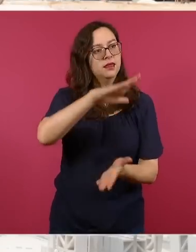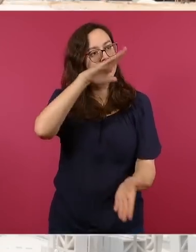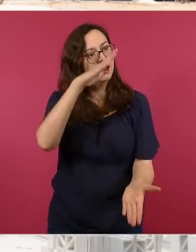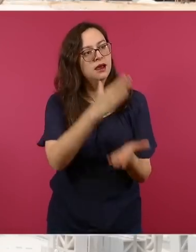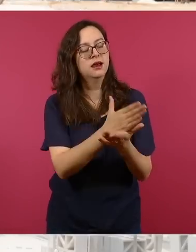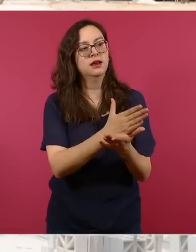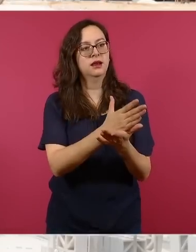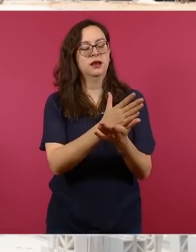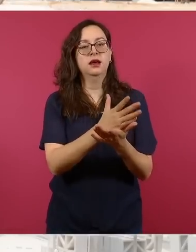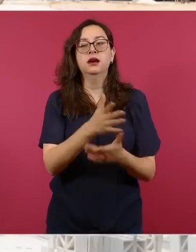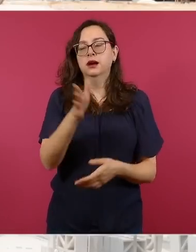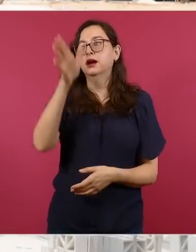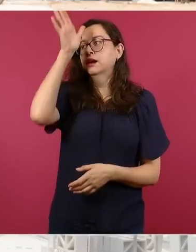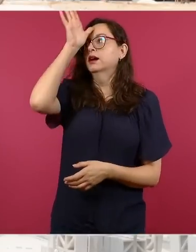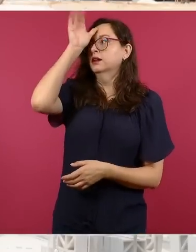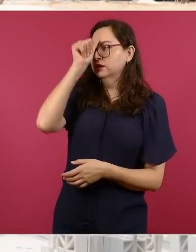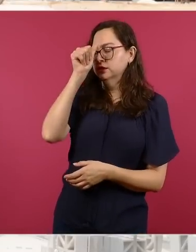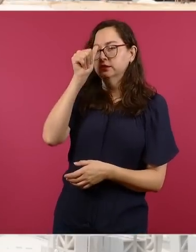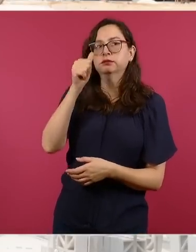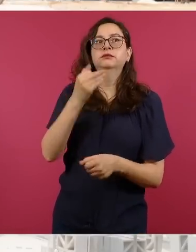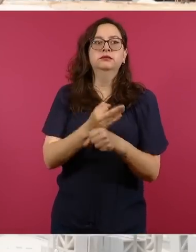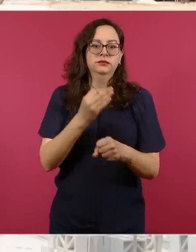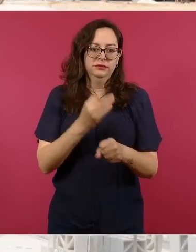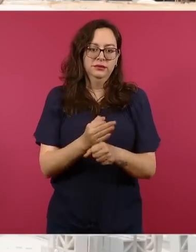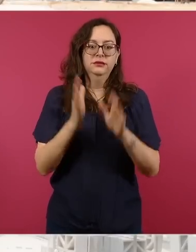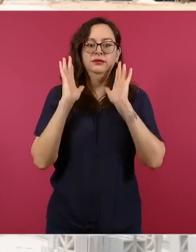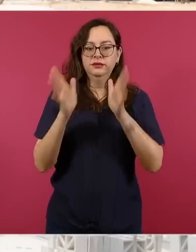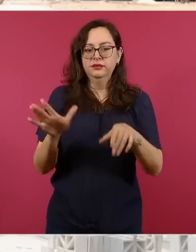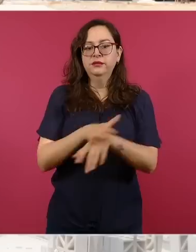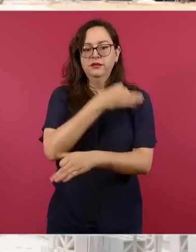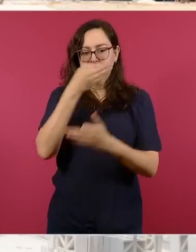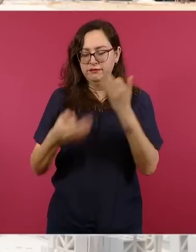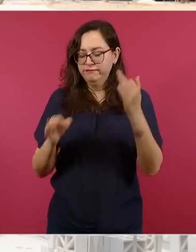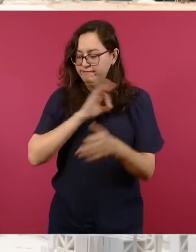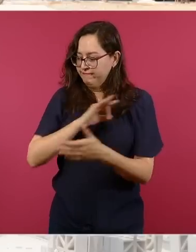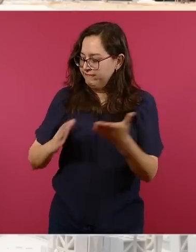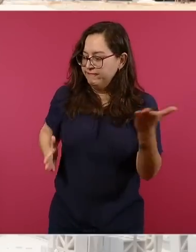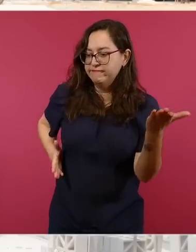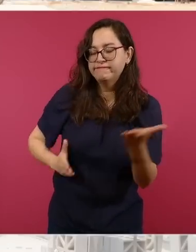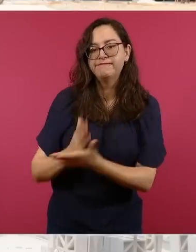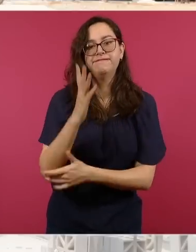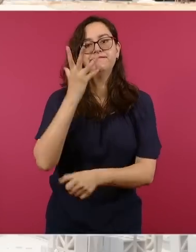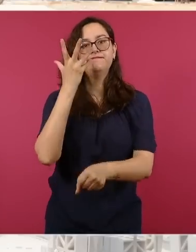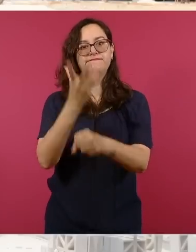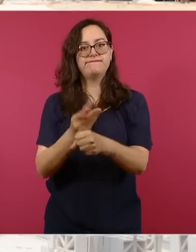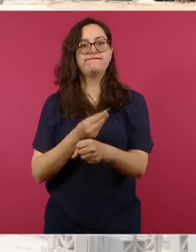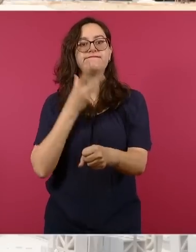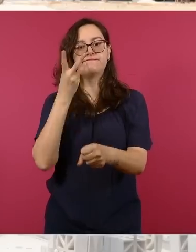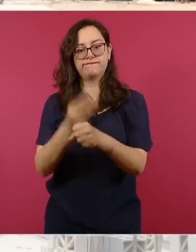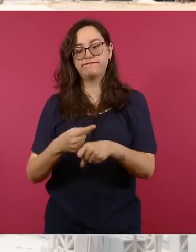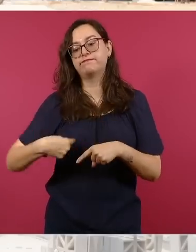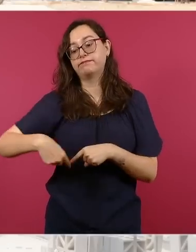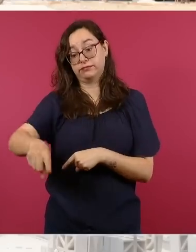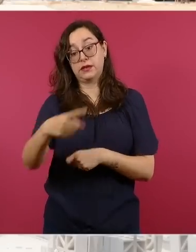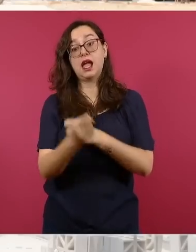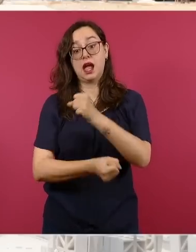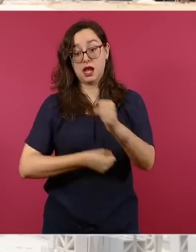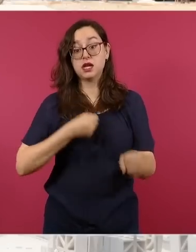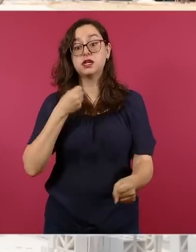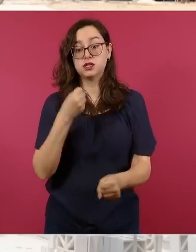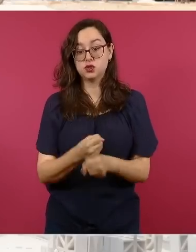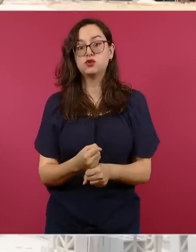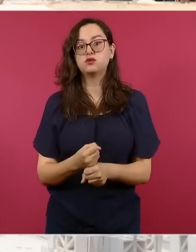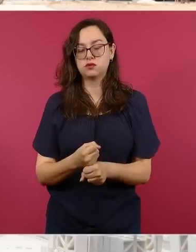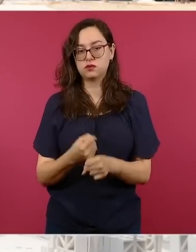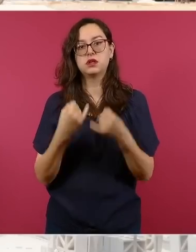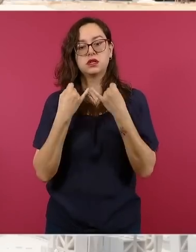Seguro Social, que está concluyendo la obra, equipándola para su puesta en operación este año con 70